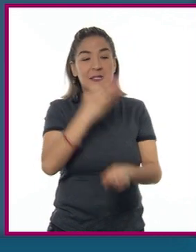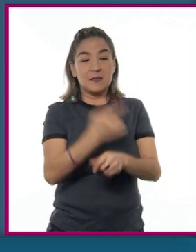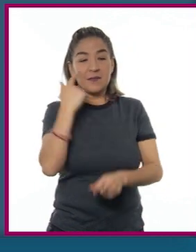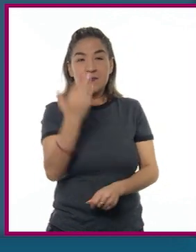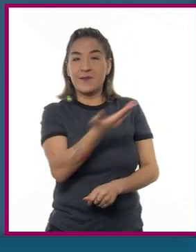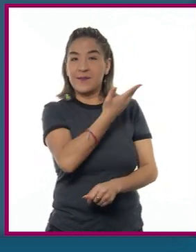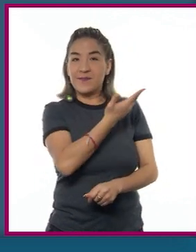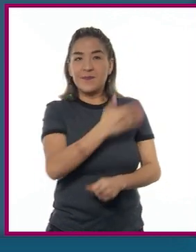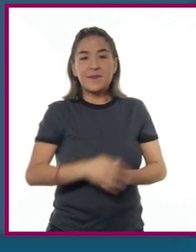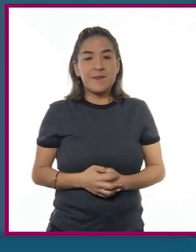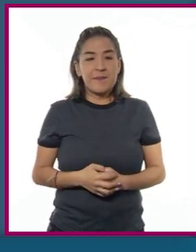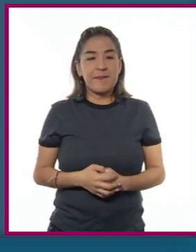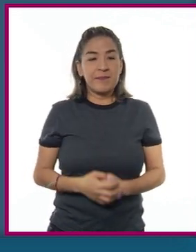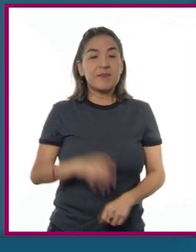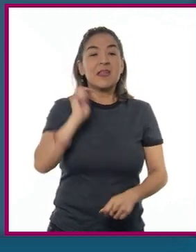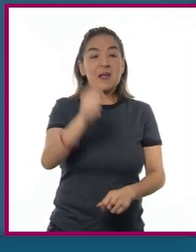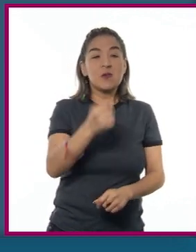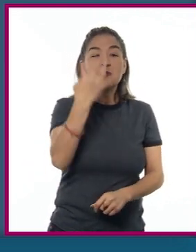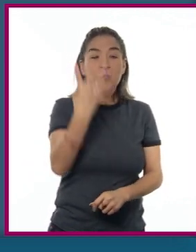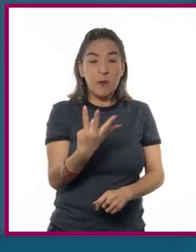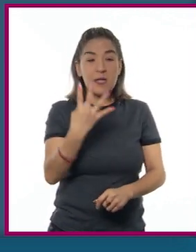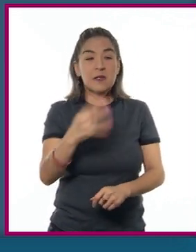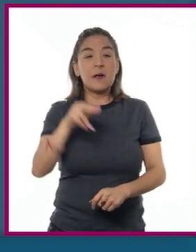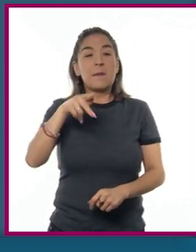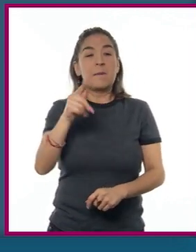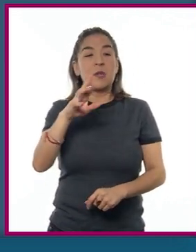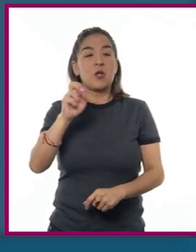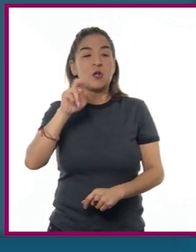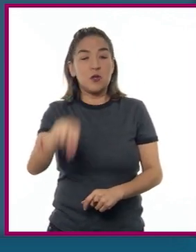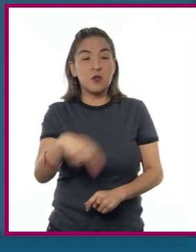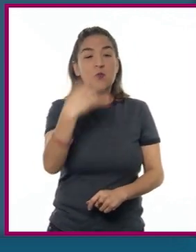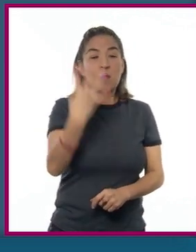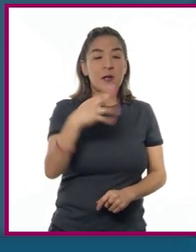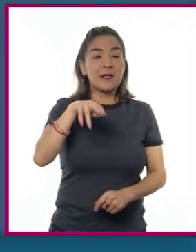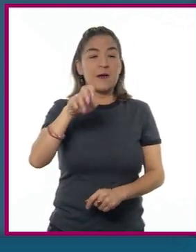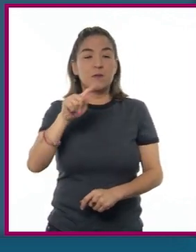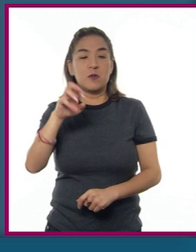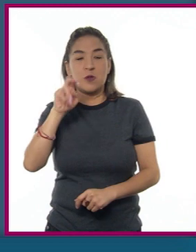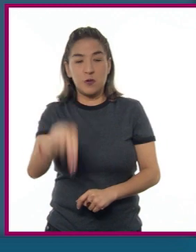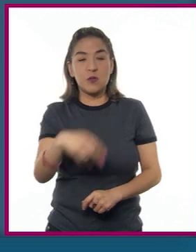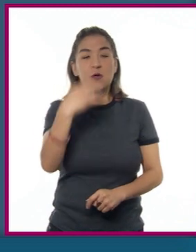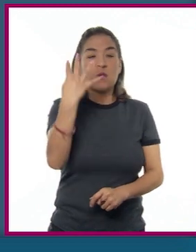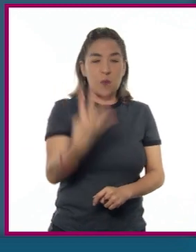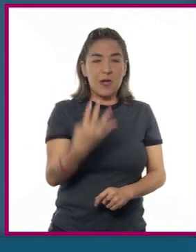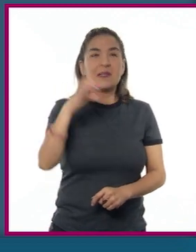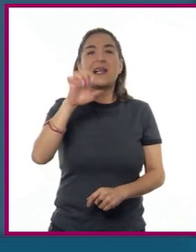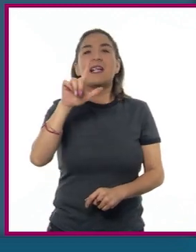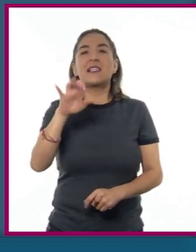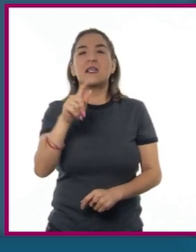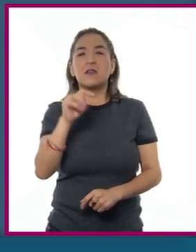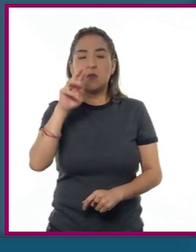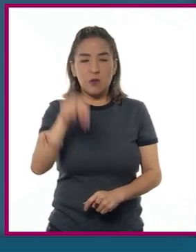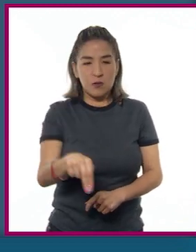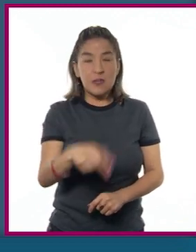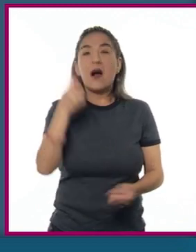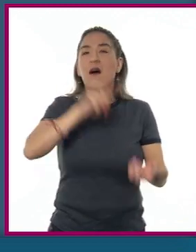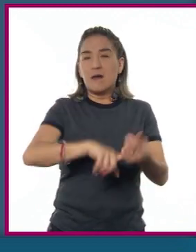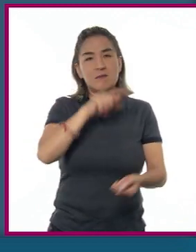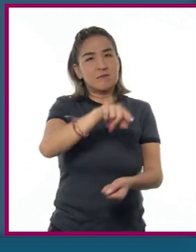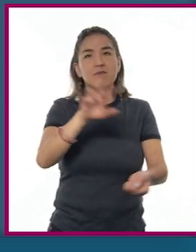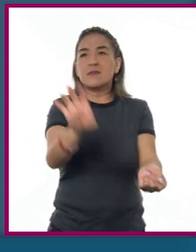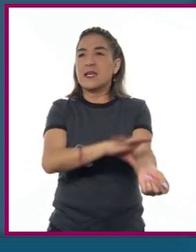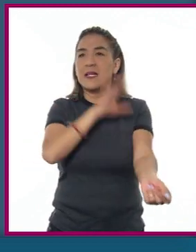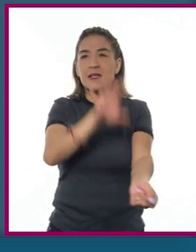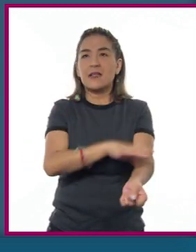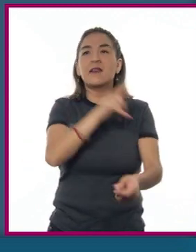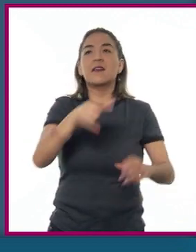de Bohr, tiene 4 protones, 4 neutrones y 4 electrones, por lo que se encuentra eléctricamente neutro, ya